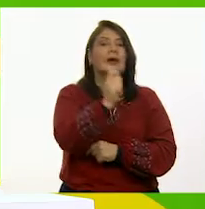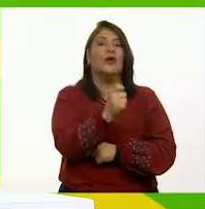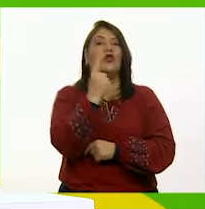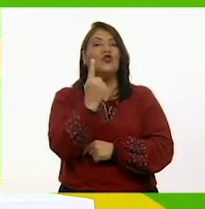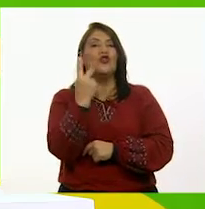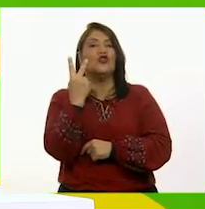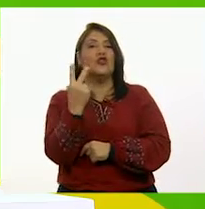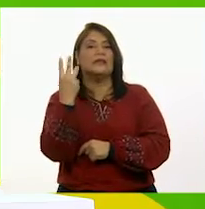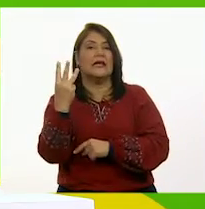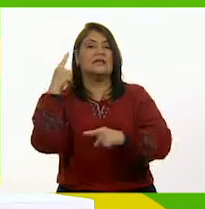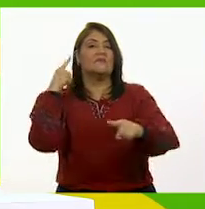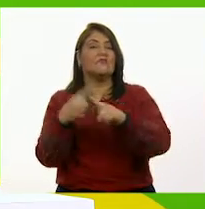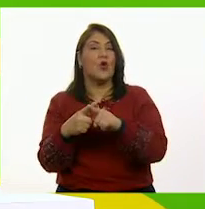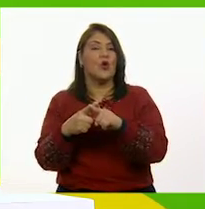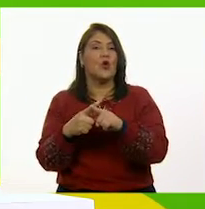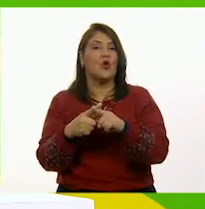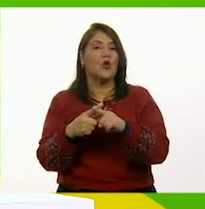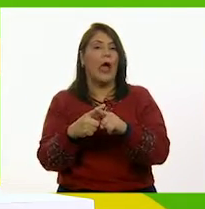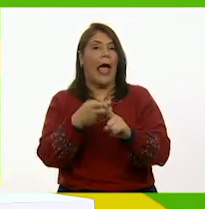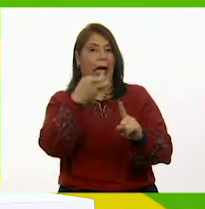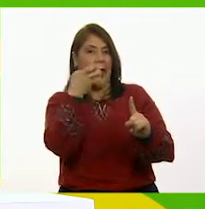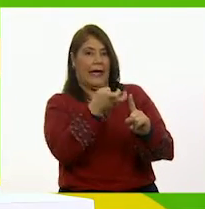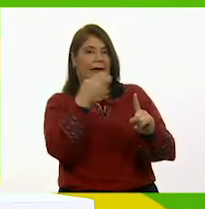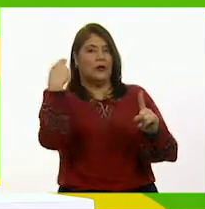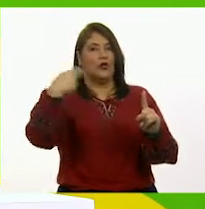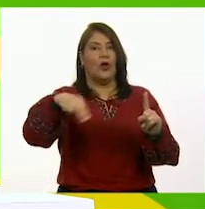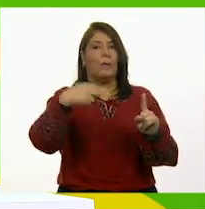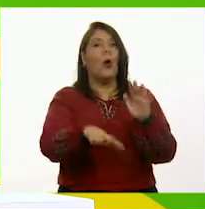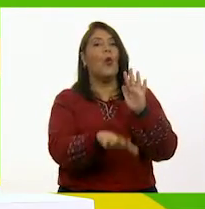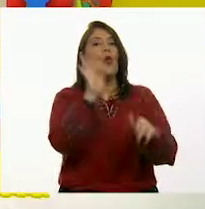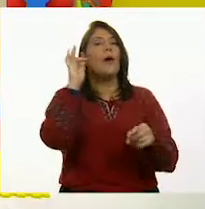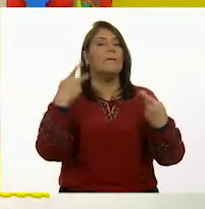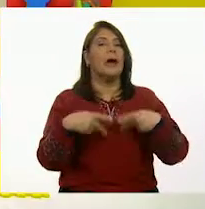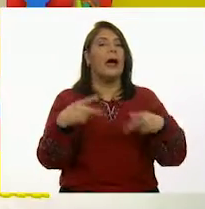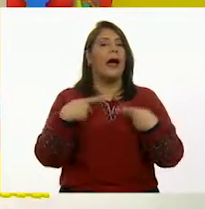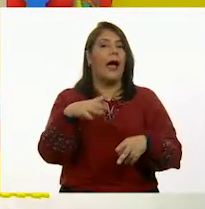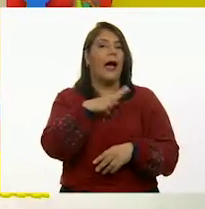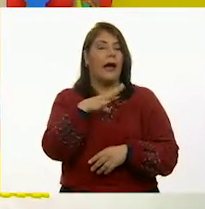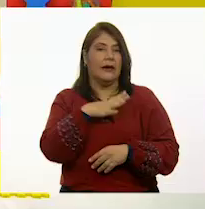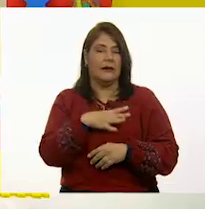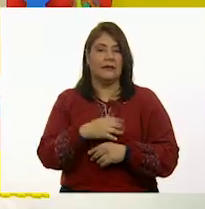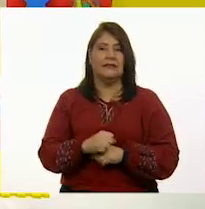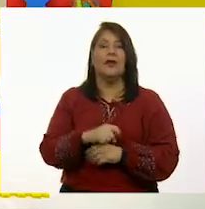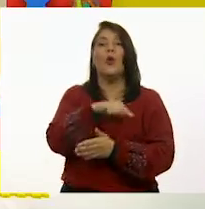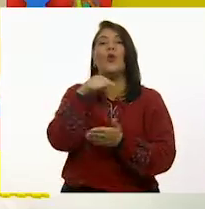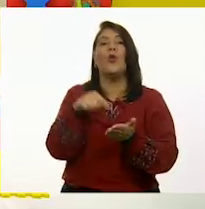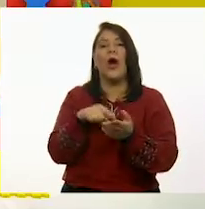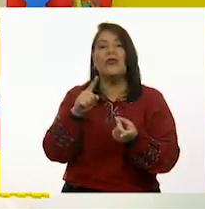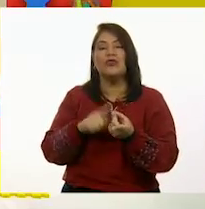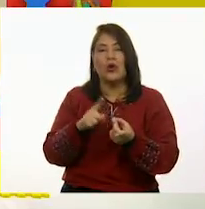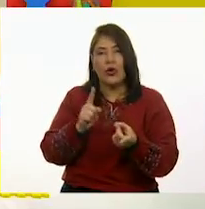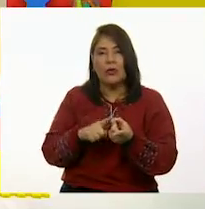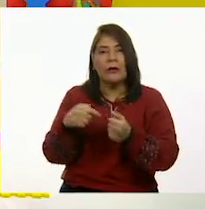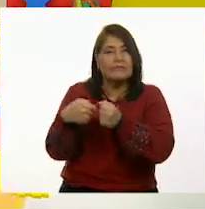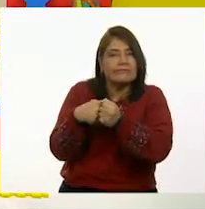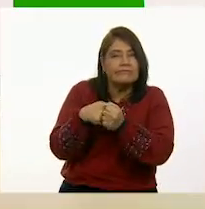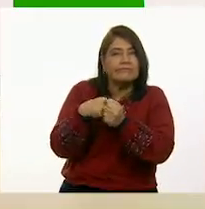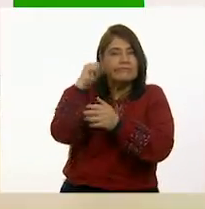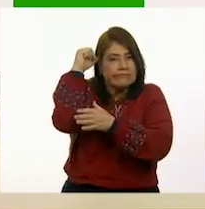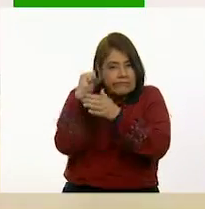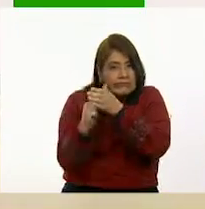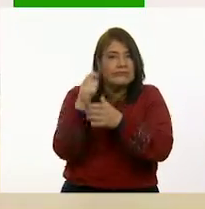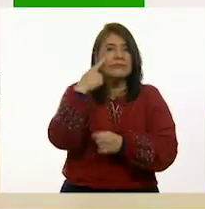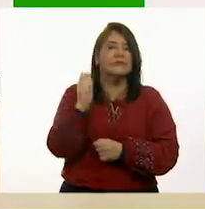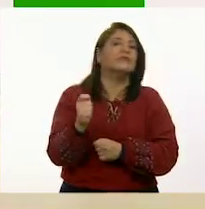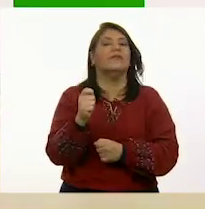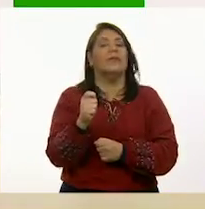por... Se dice el nombre de a quien encontró, que está en... Se dice el lugar donde estaba escondido.